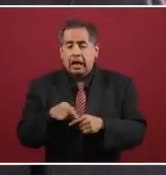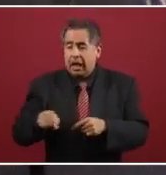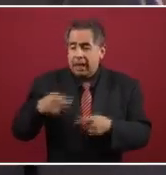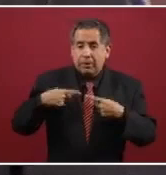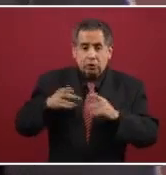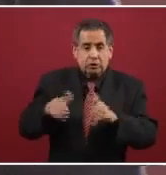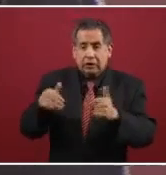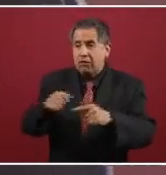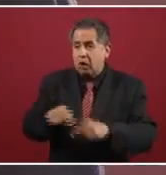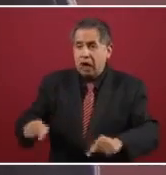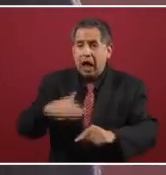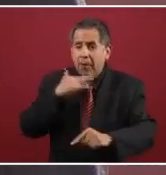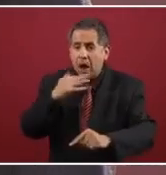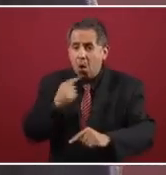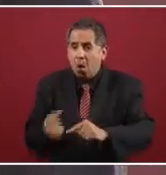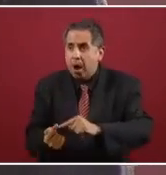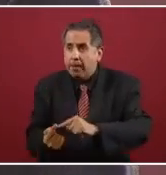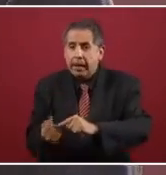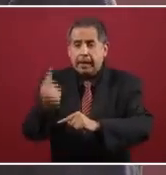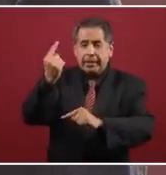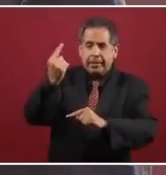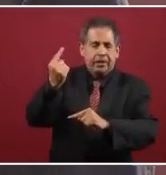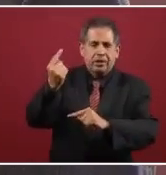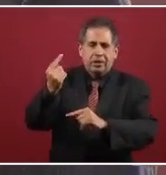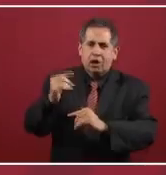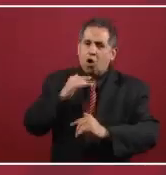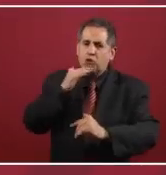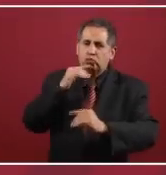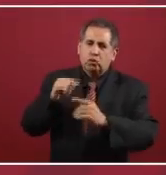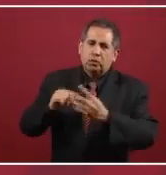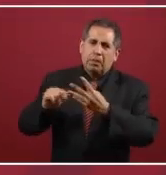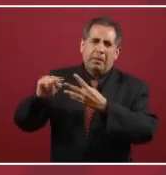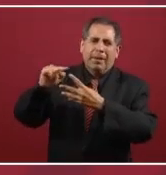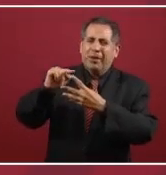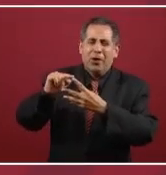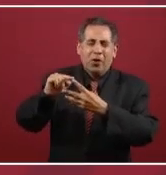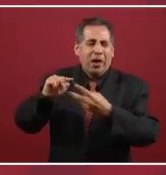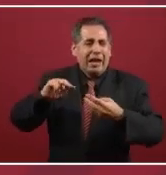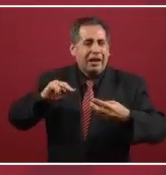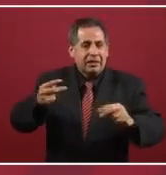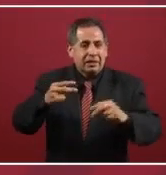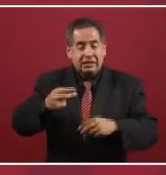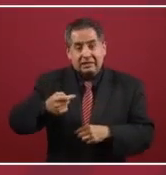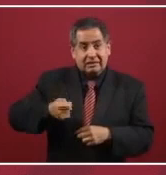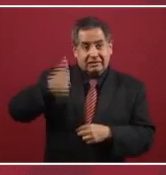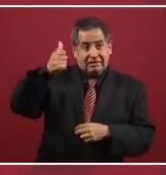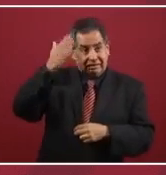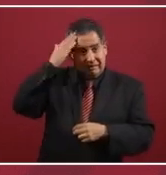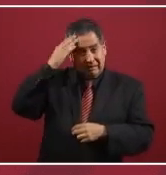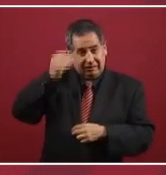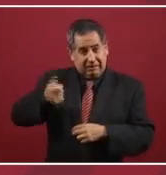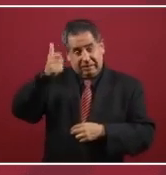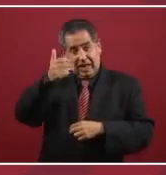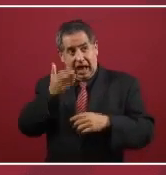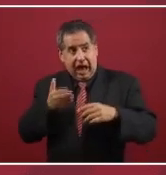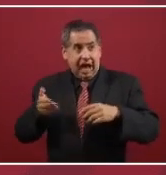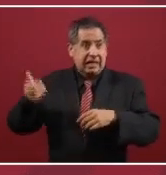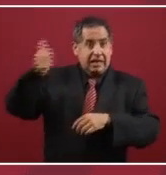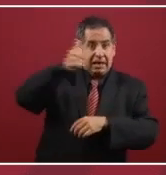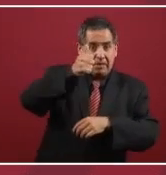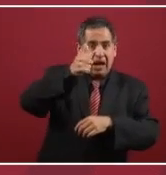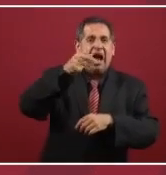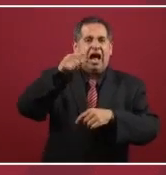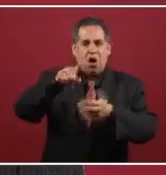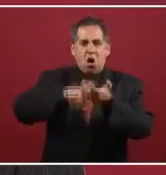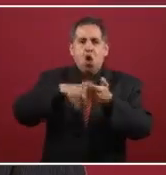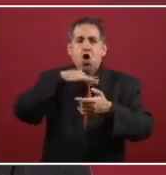arriba, la corrupción se da de arriba hacia abajo. No es cierto eso que llegaron a